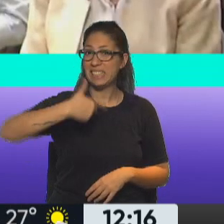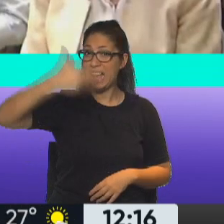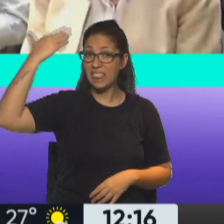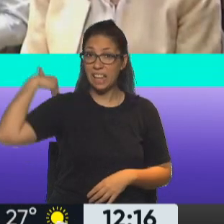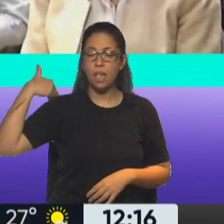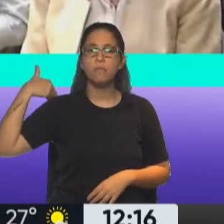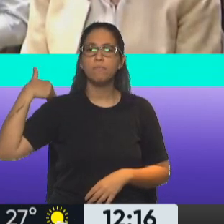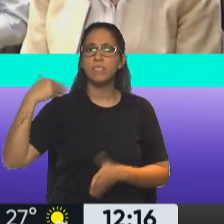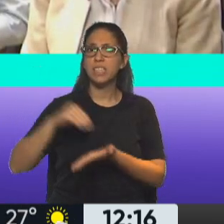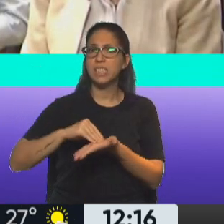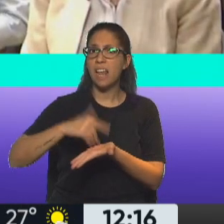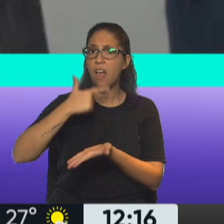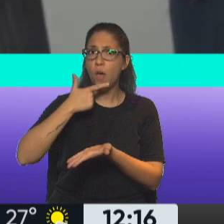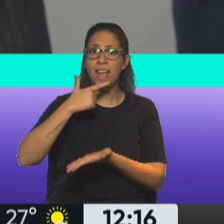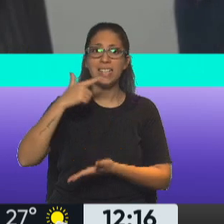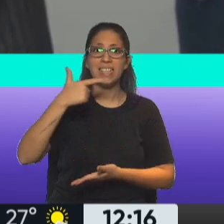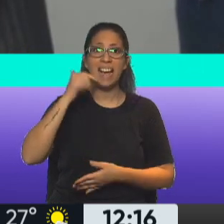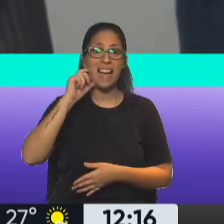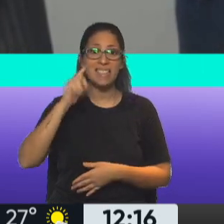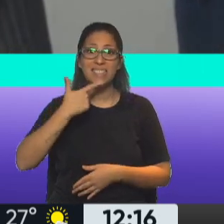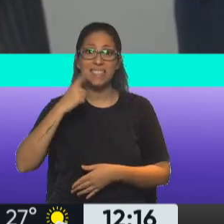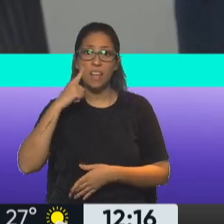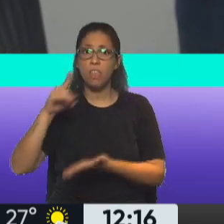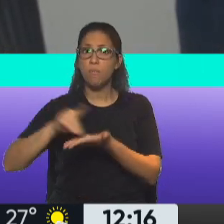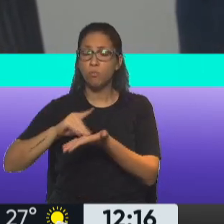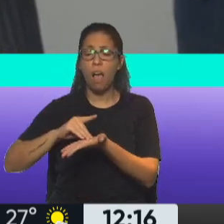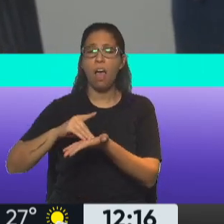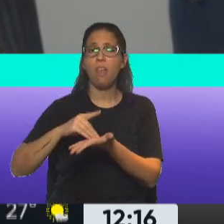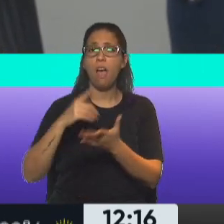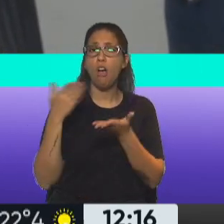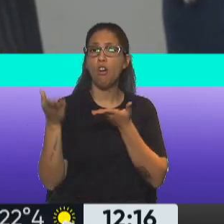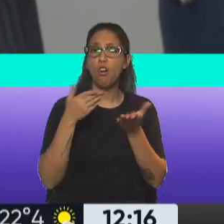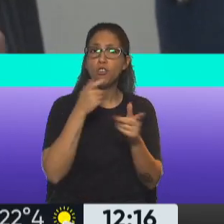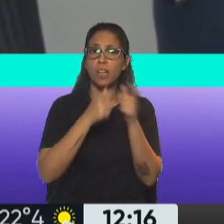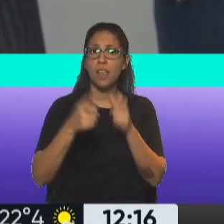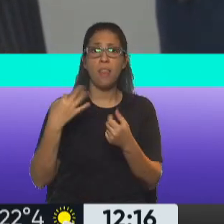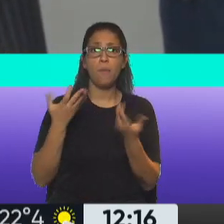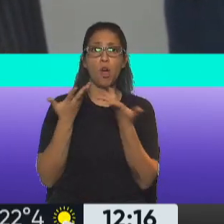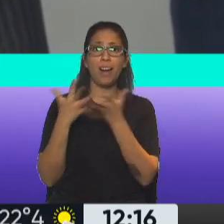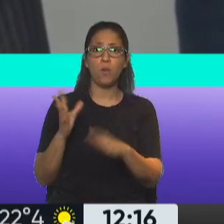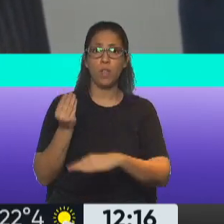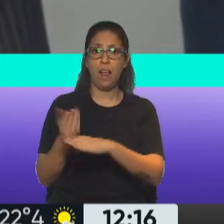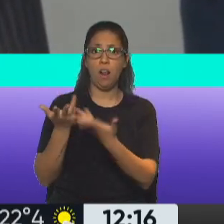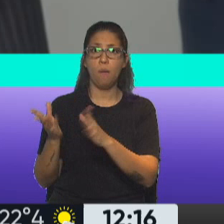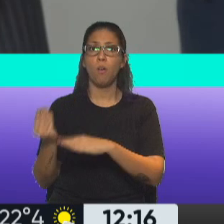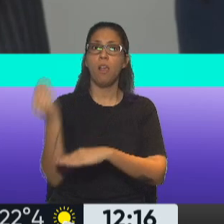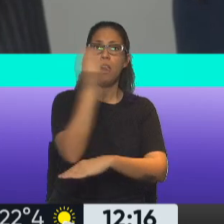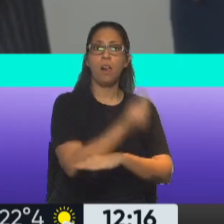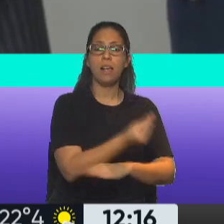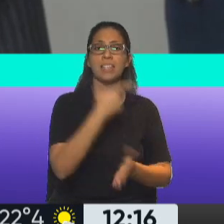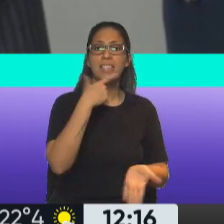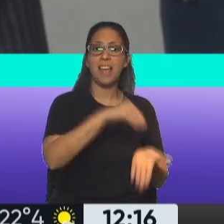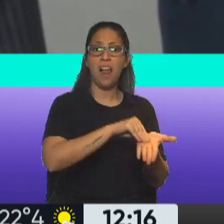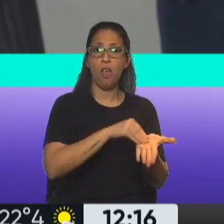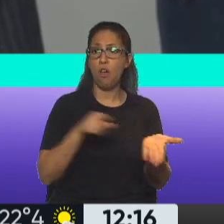la senadora Fernández Sagasti era diputada, era consejera de la magistratura, tuvo que renunciar porque asumió como senadora,